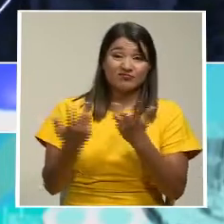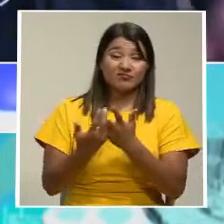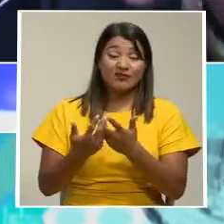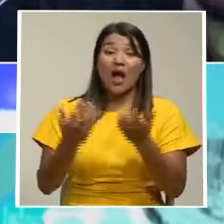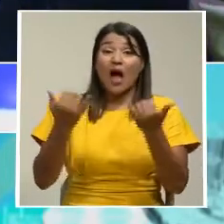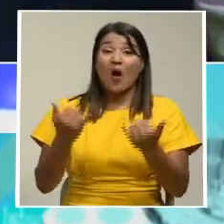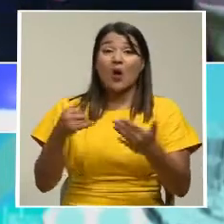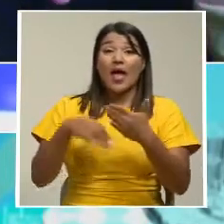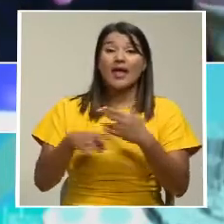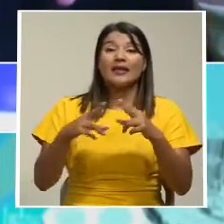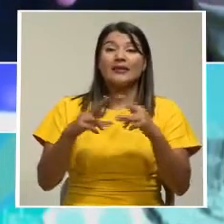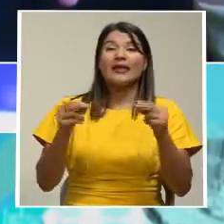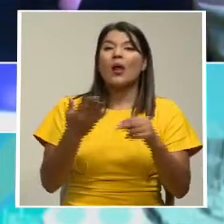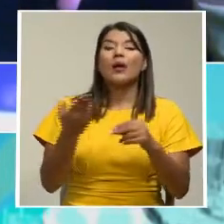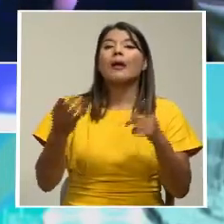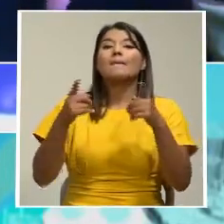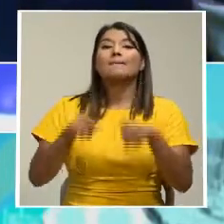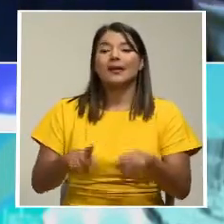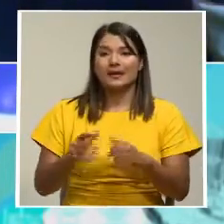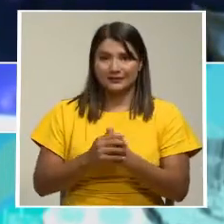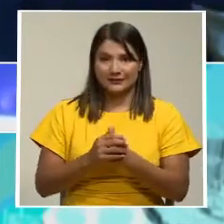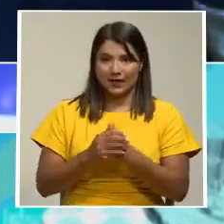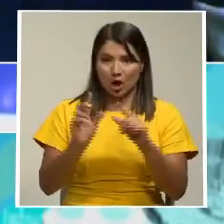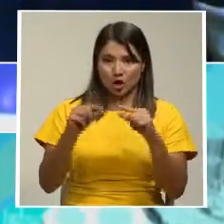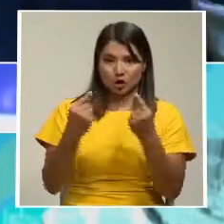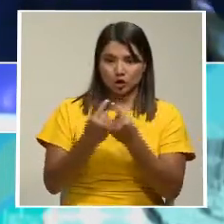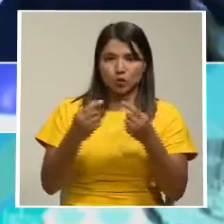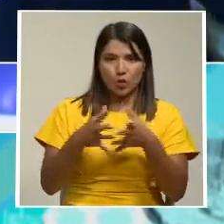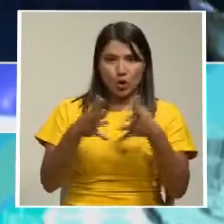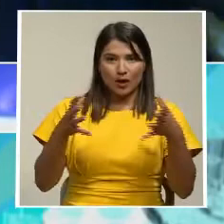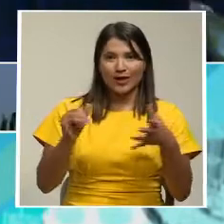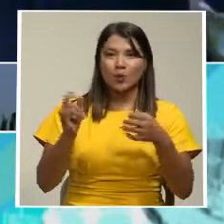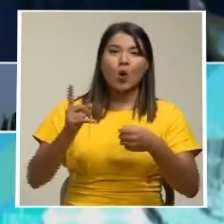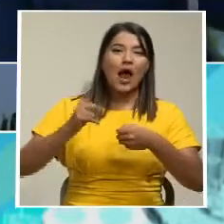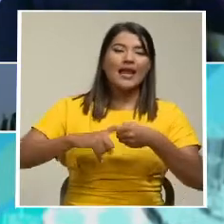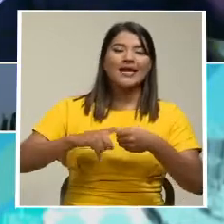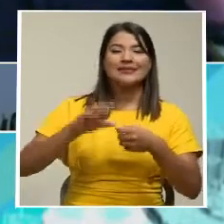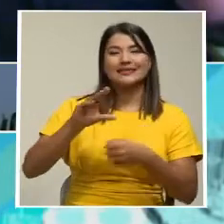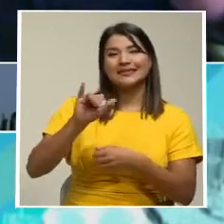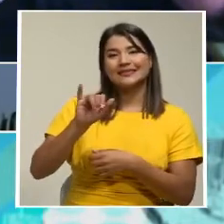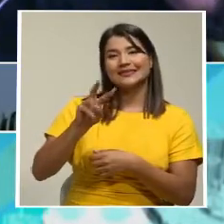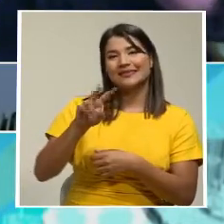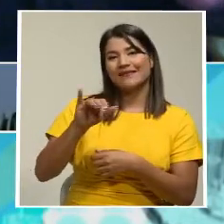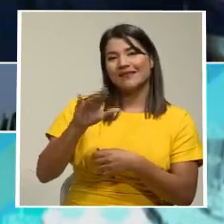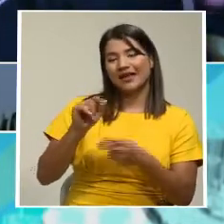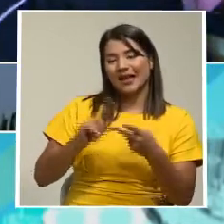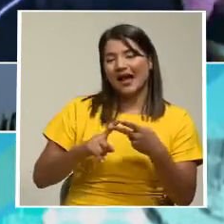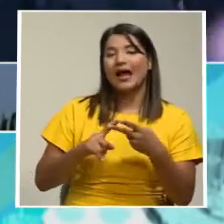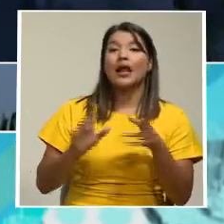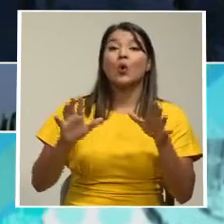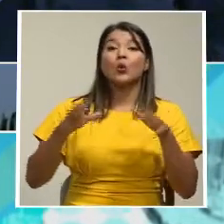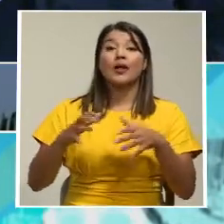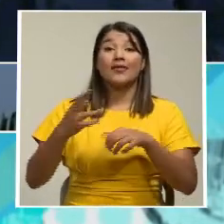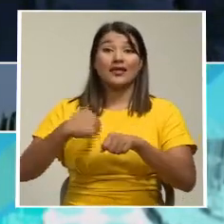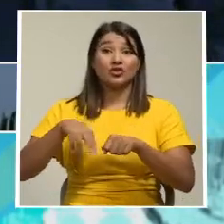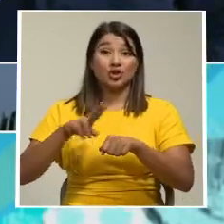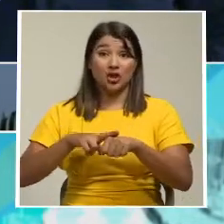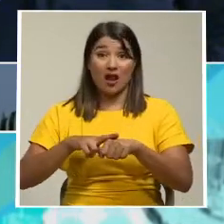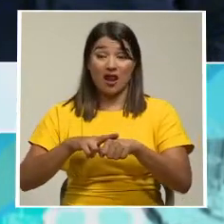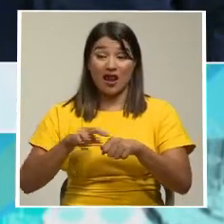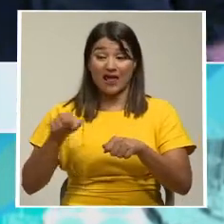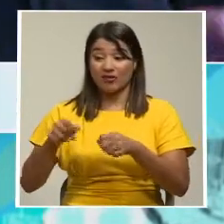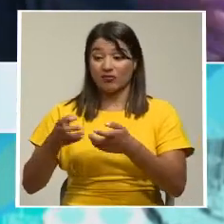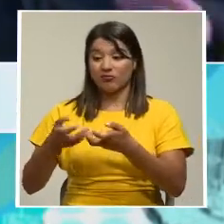pasando en Nicaragua es que los movimientos fuertes, que eran la Alianza Cívica, la Unidad Nacional, se han dividido